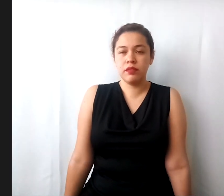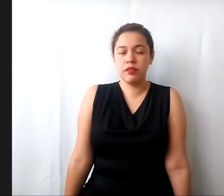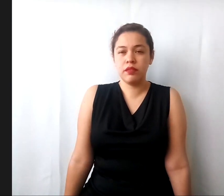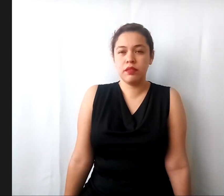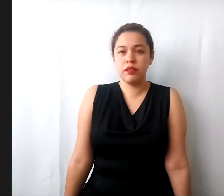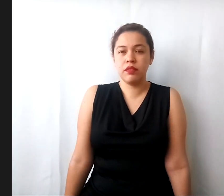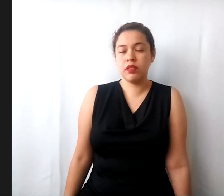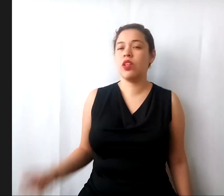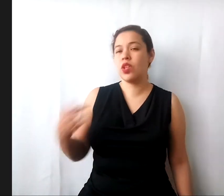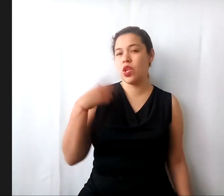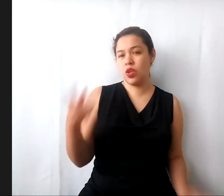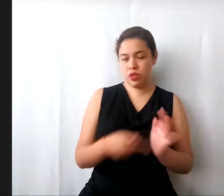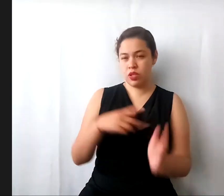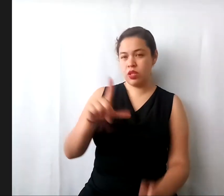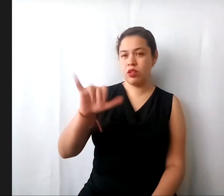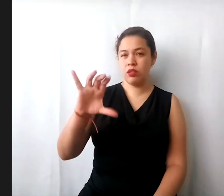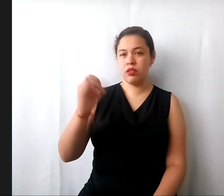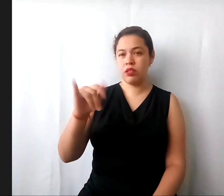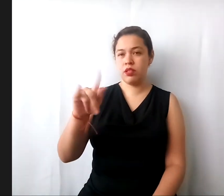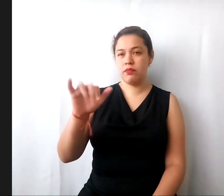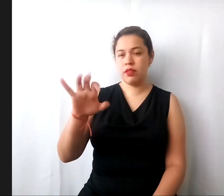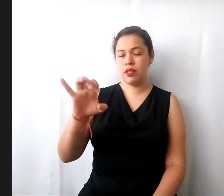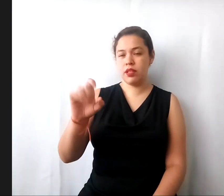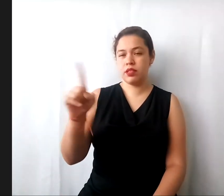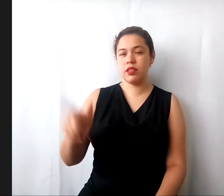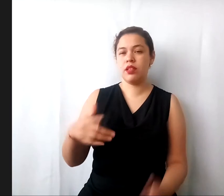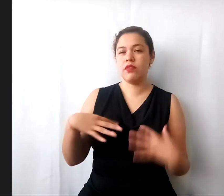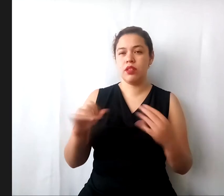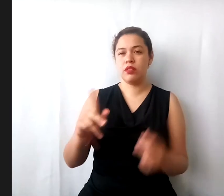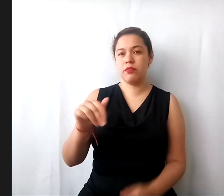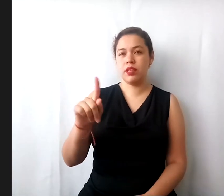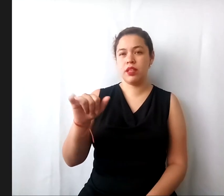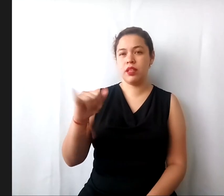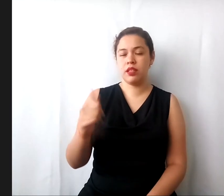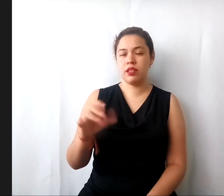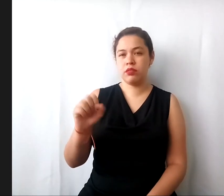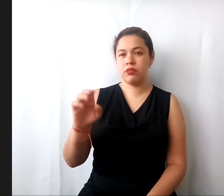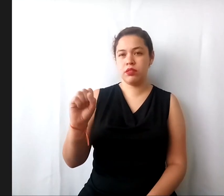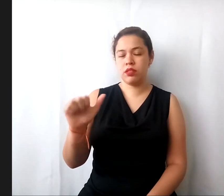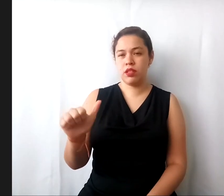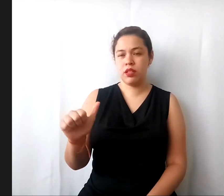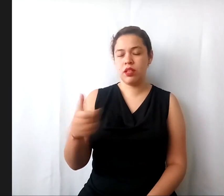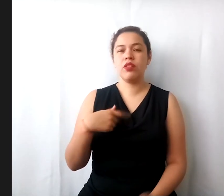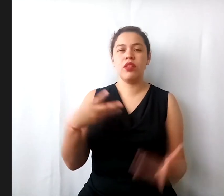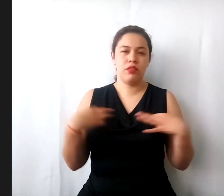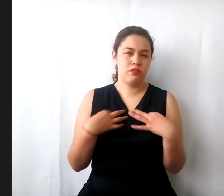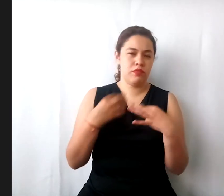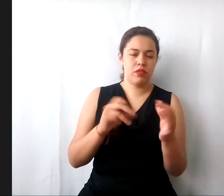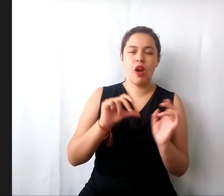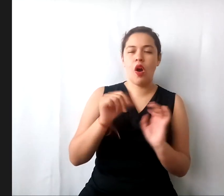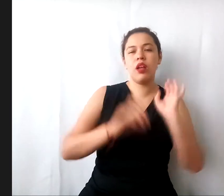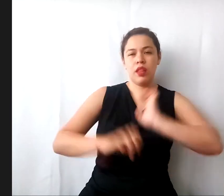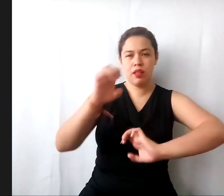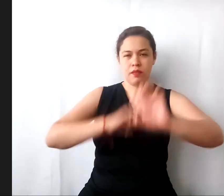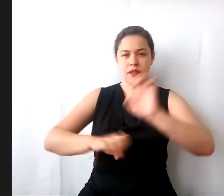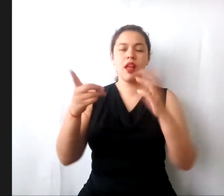Nuevamente, yo, Lucy Pérez, de Fundación Patricio Santos. No hablando ya de la fundación, sino de otra empresa que, por